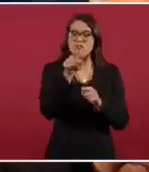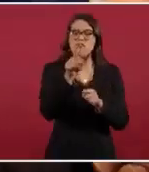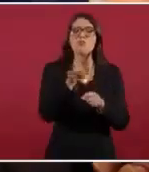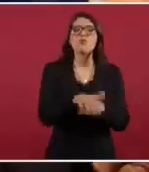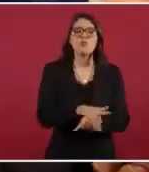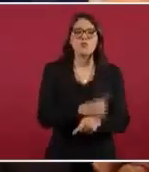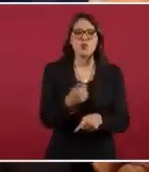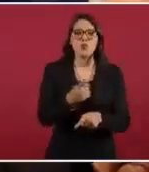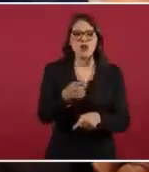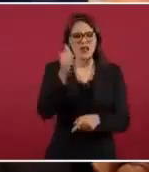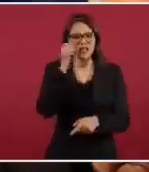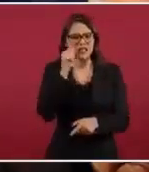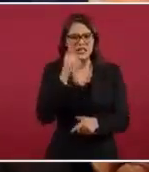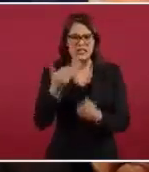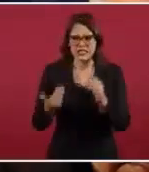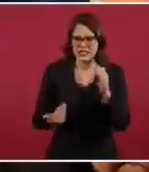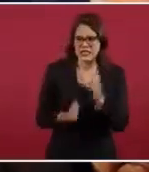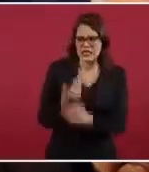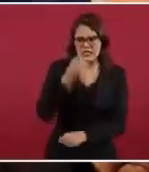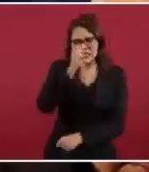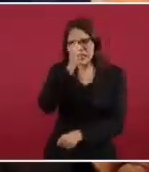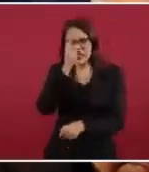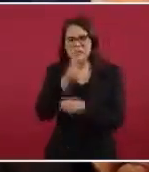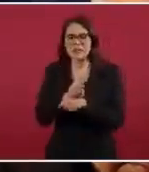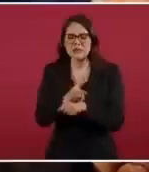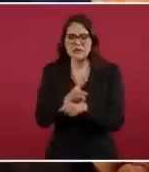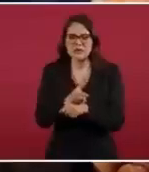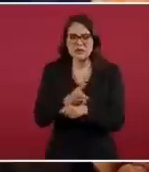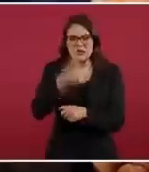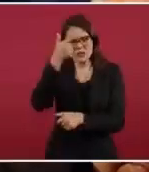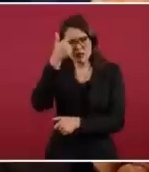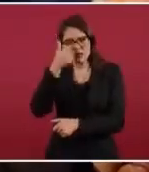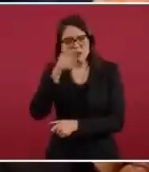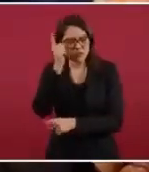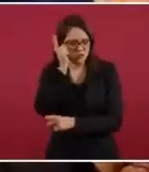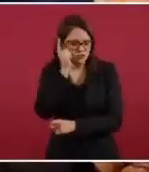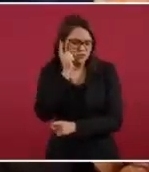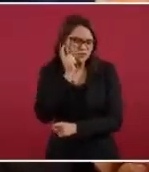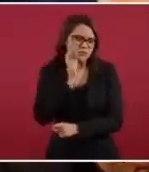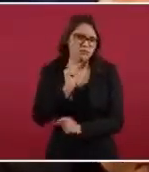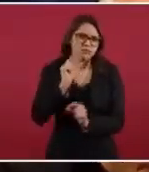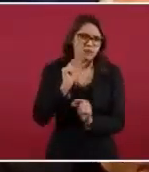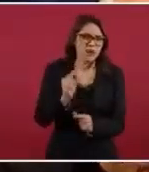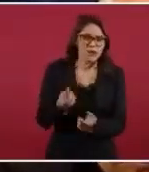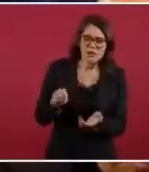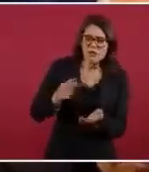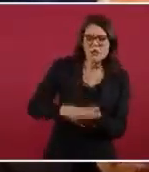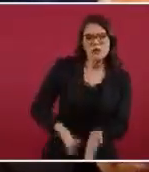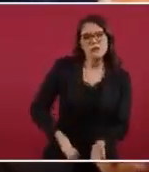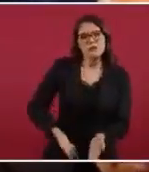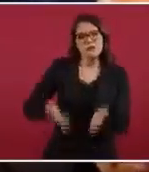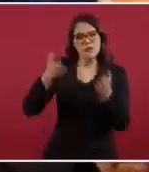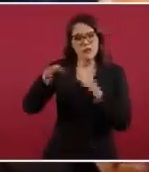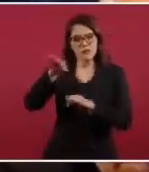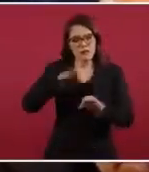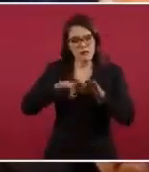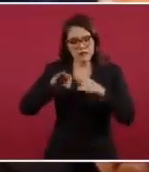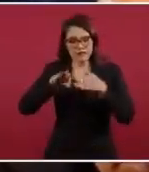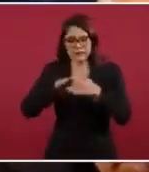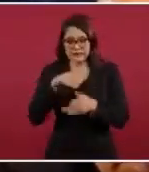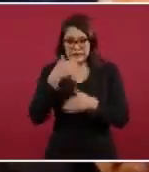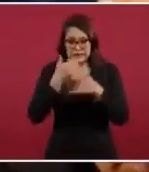de levantarse tan temprano, de acostarse tan noche, de trabajar todos estos casi